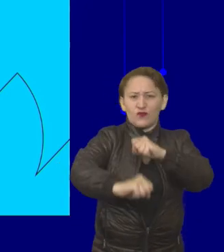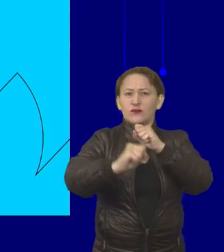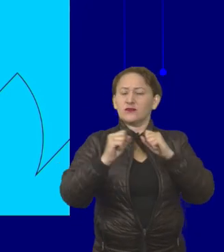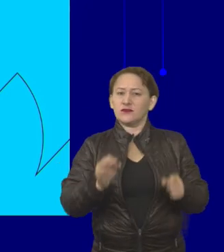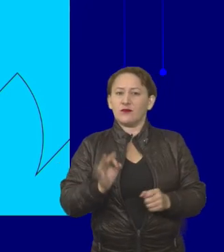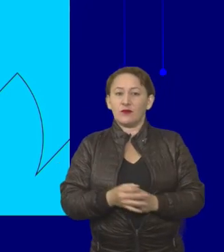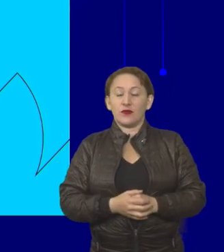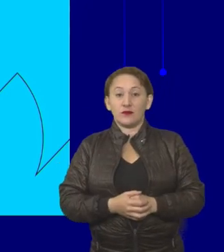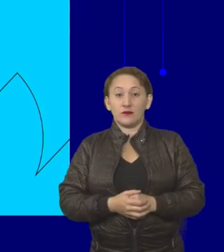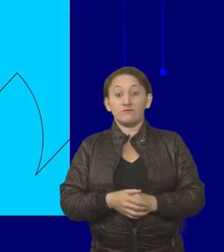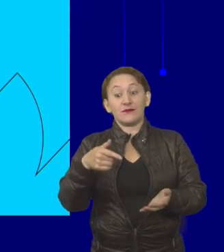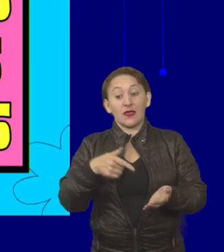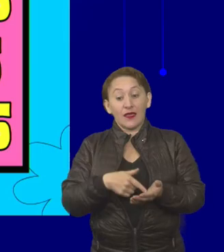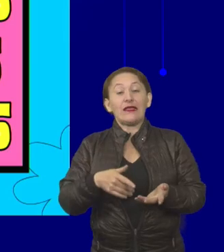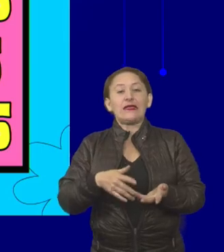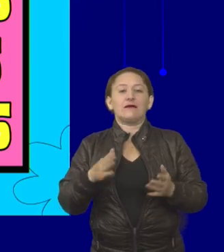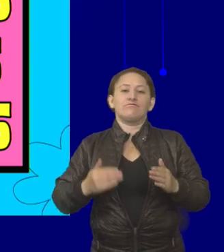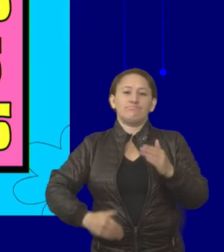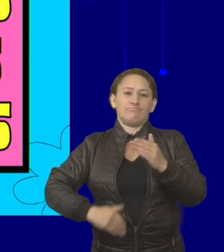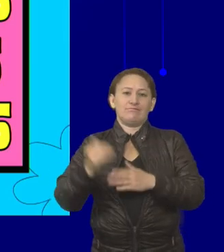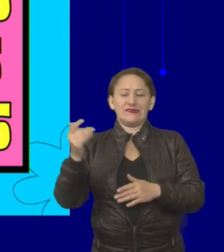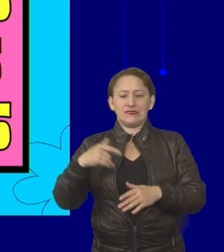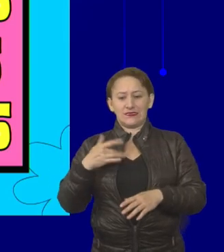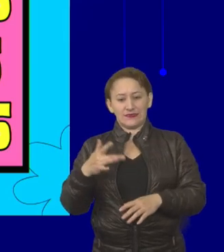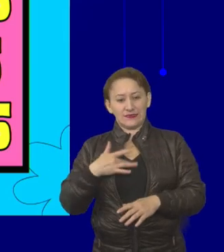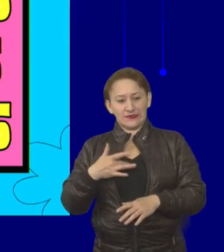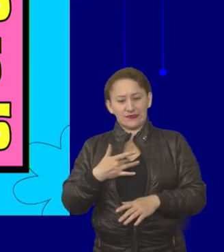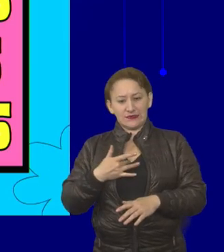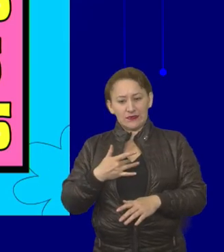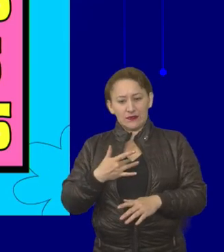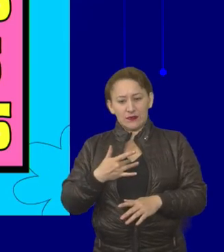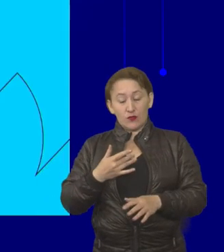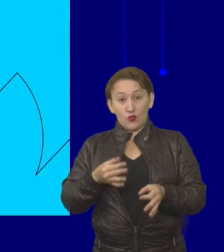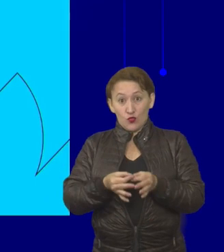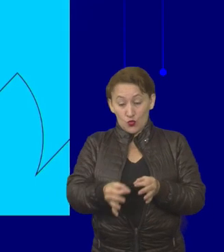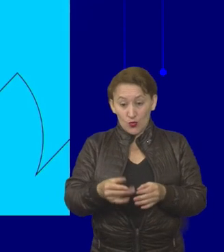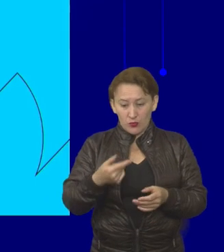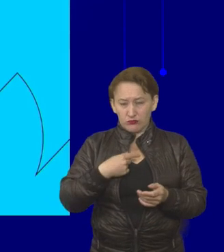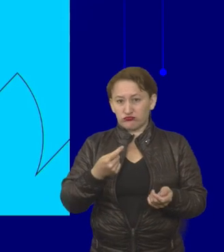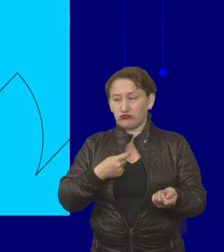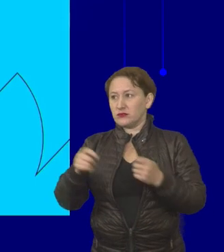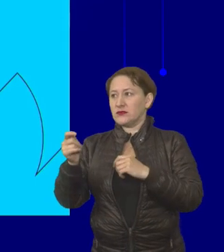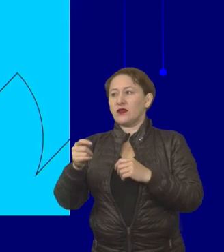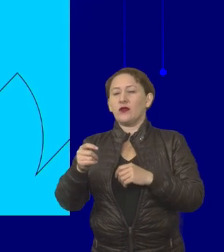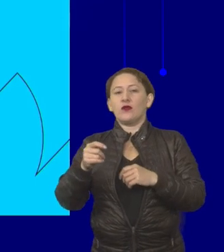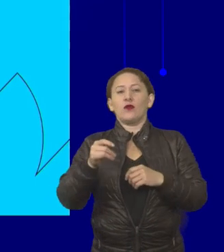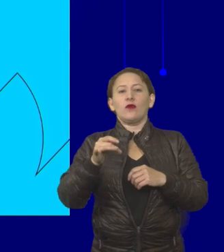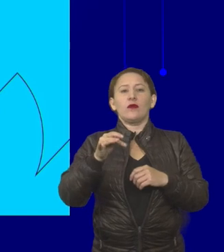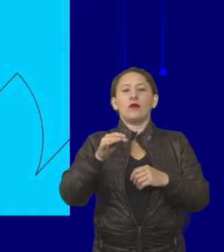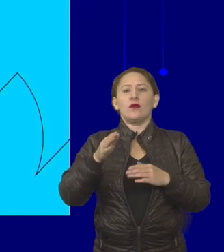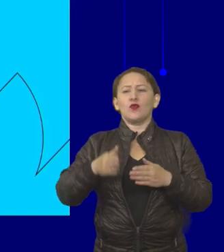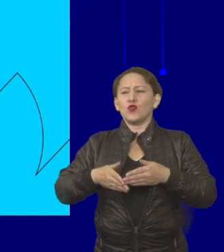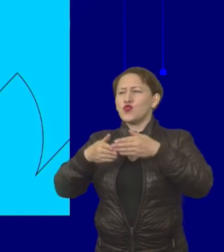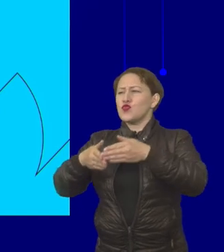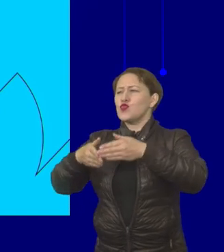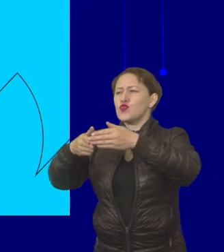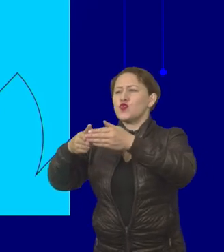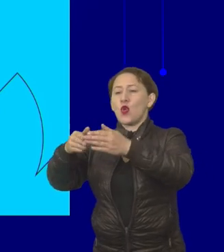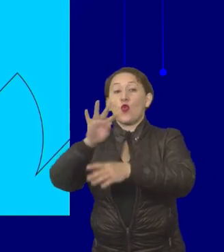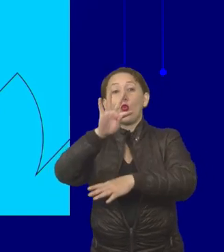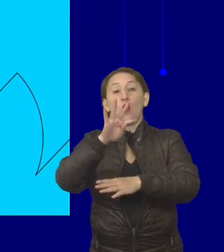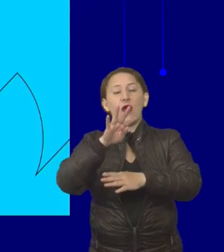Y ahí fue donde yo empecé a sentir, desde un pueblo que venía a que me llevan a hacer los 4 viajes de Cristóbal Colón,